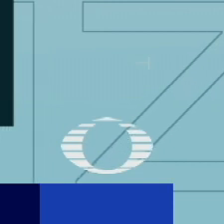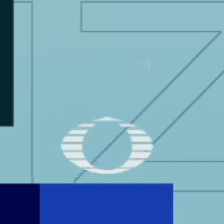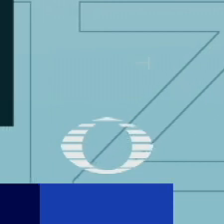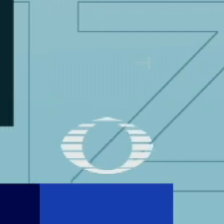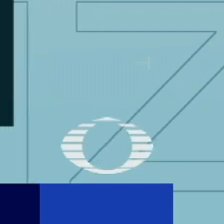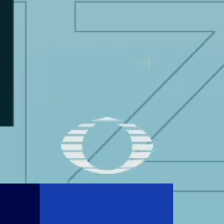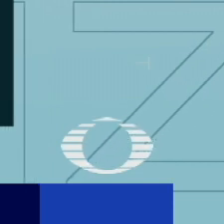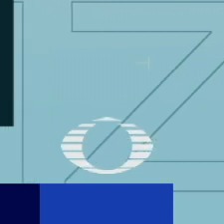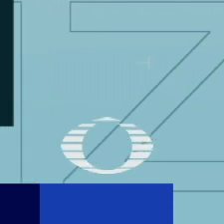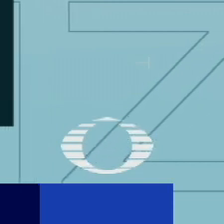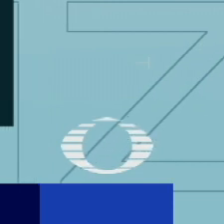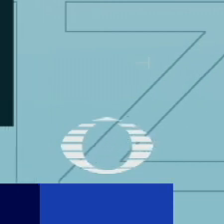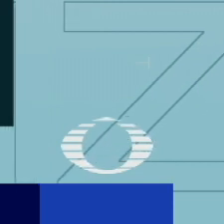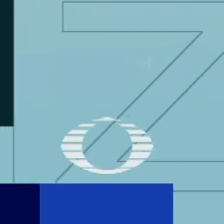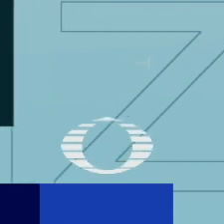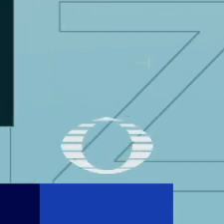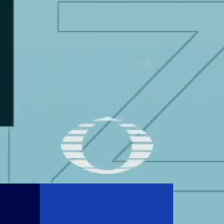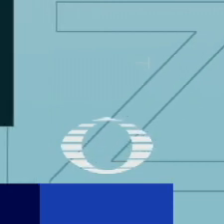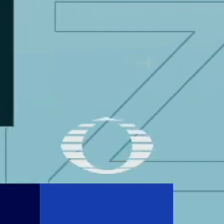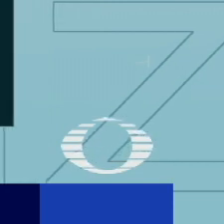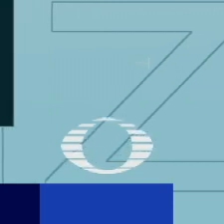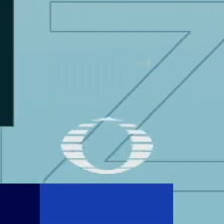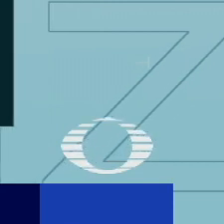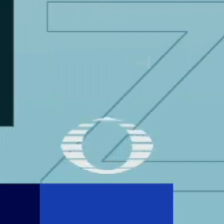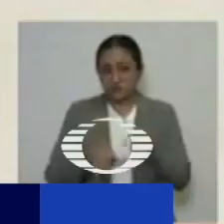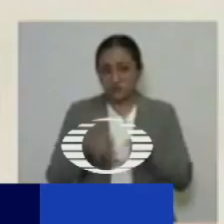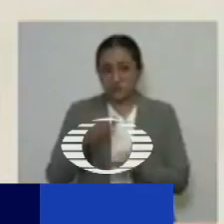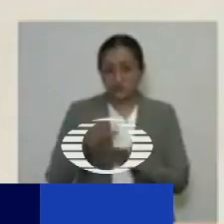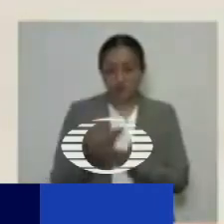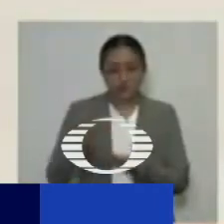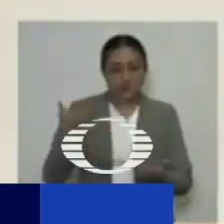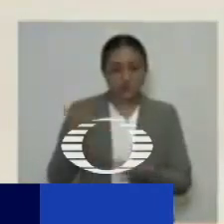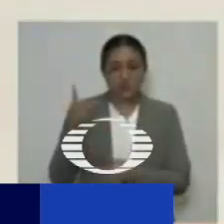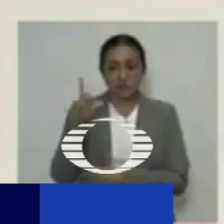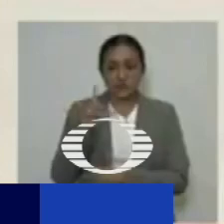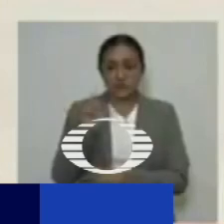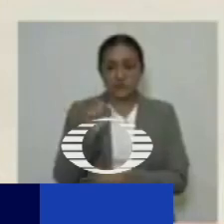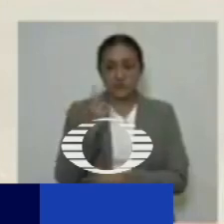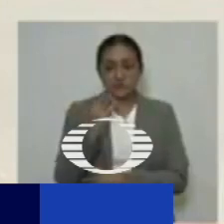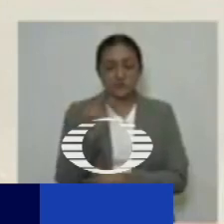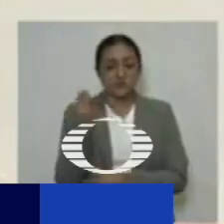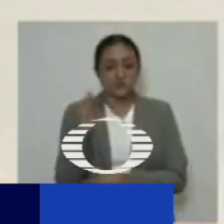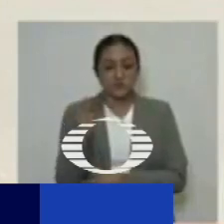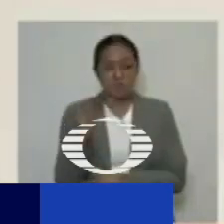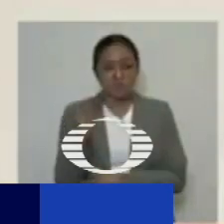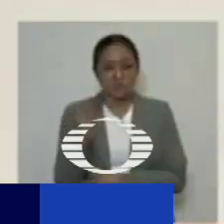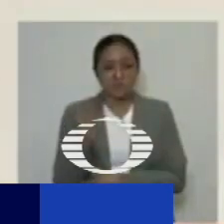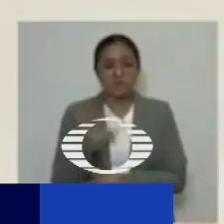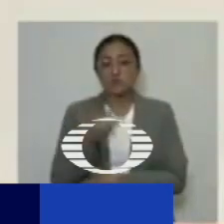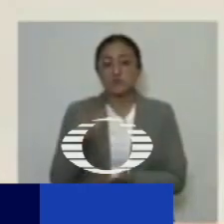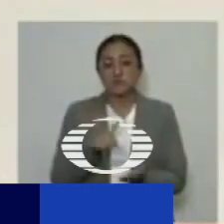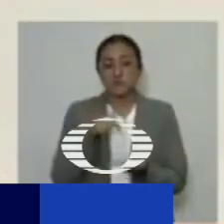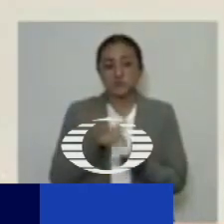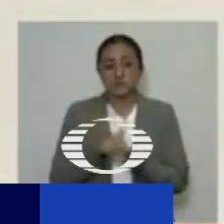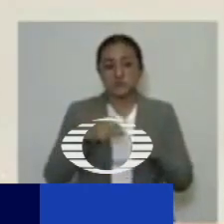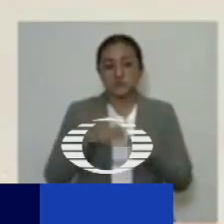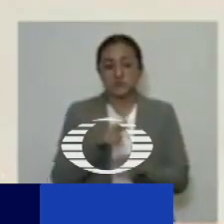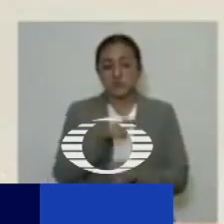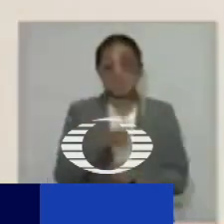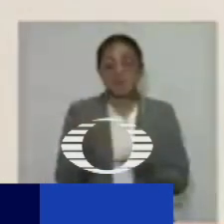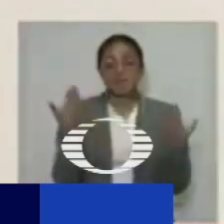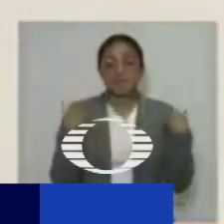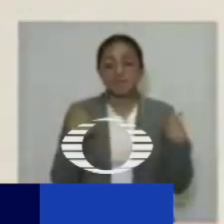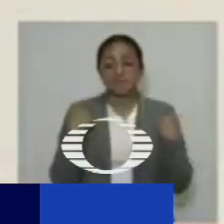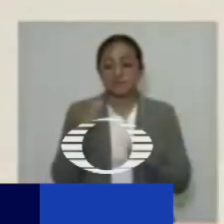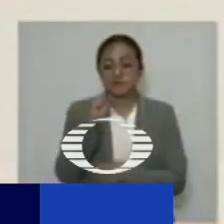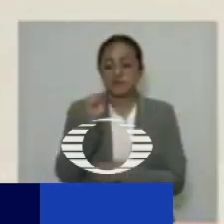a la Plaza de la Amargura y los lavaderos de Almoloya. El lunes 23 de mayo, las áreas comunes del Paseo de San